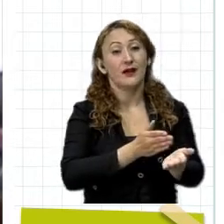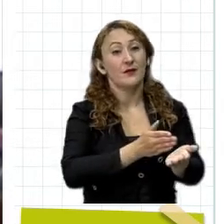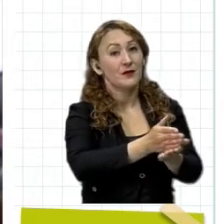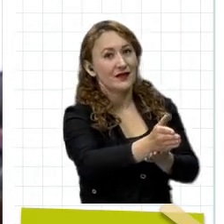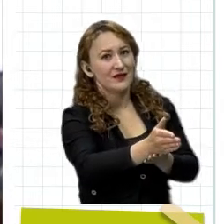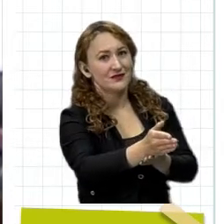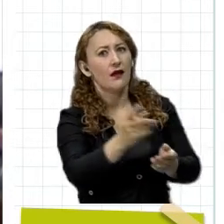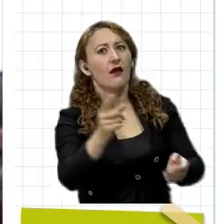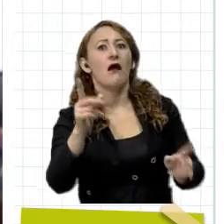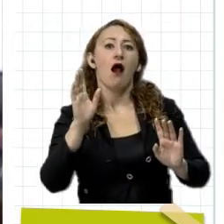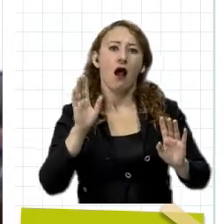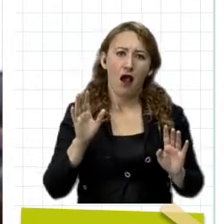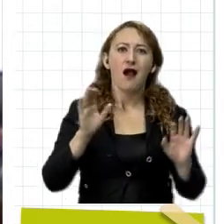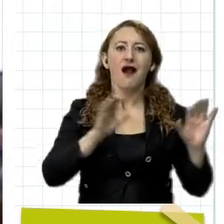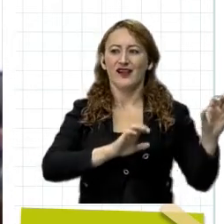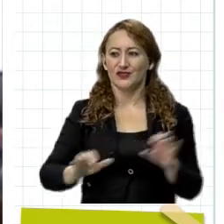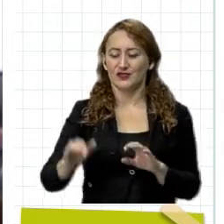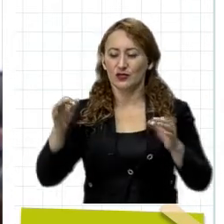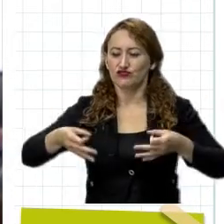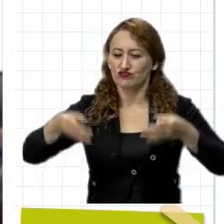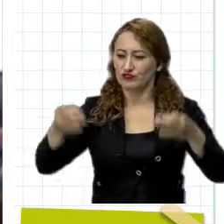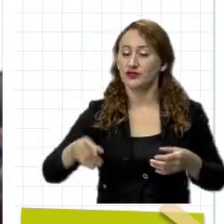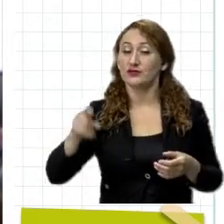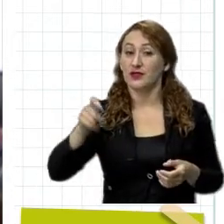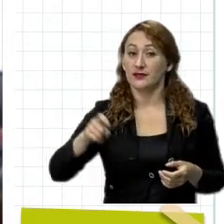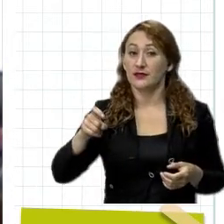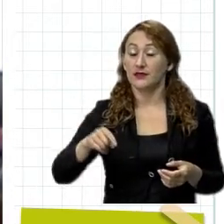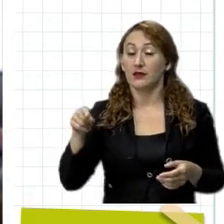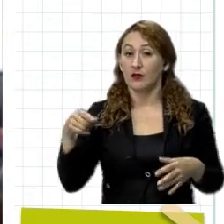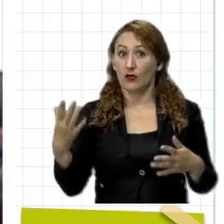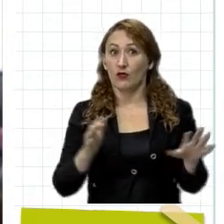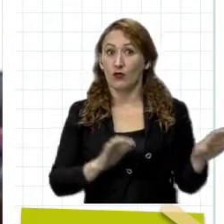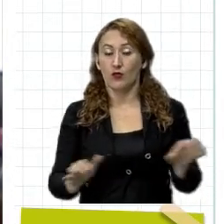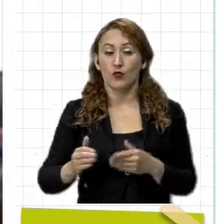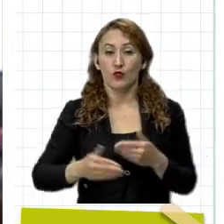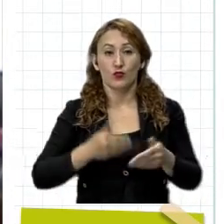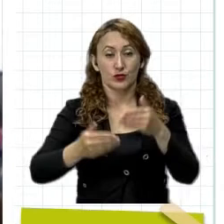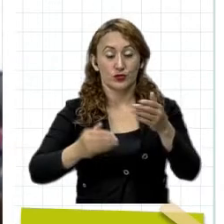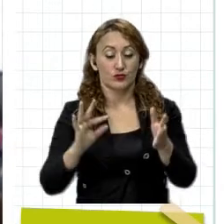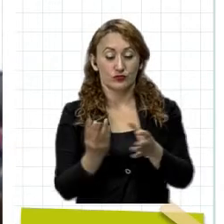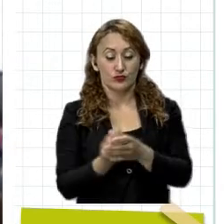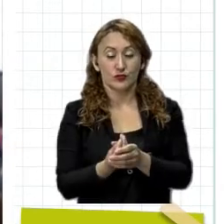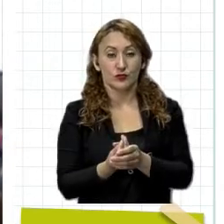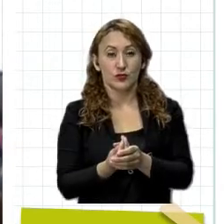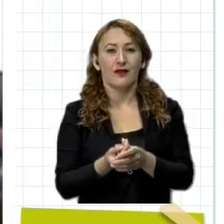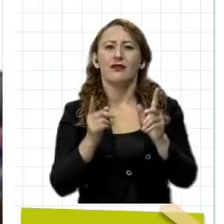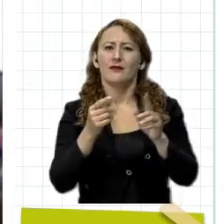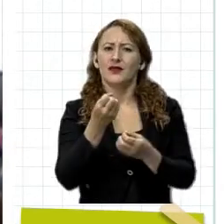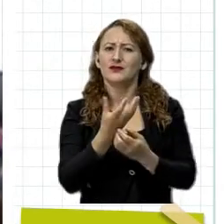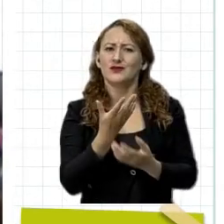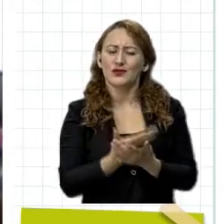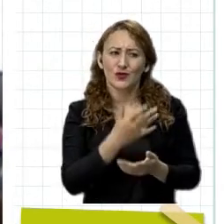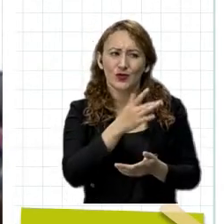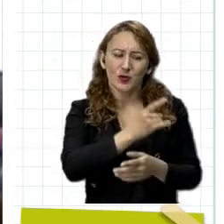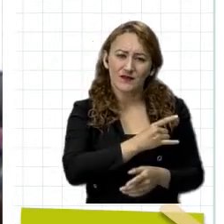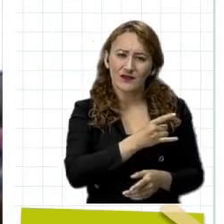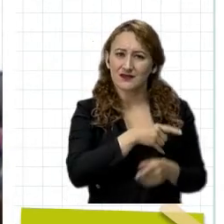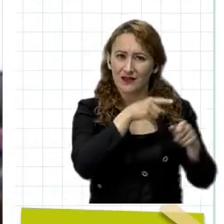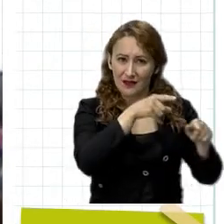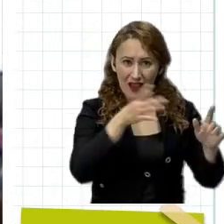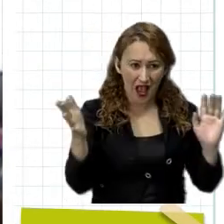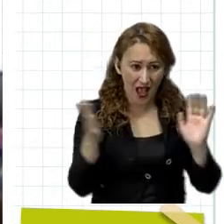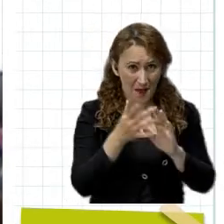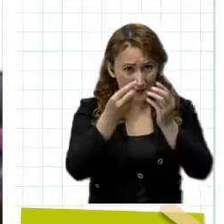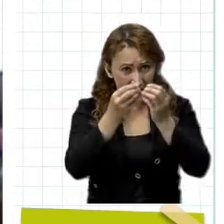ya que si bien las acciones afirmativas son necesarias como parte del proceso de inclusión, las estructuras universitarias no están diseñadas